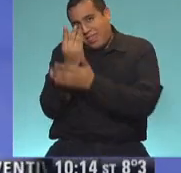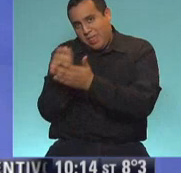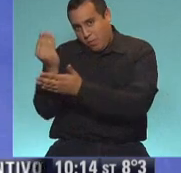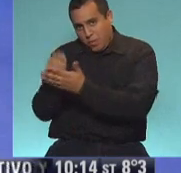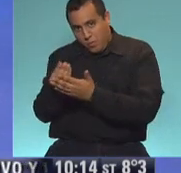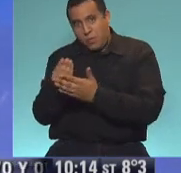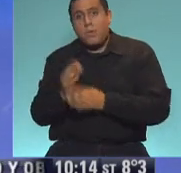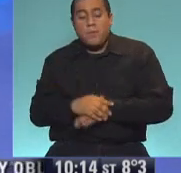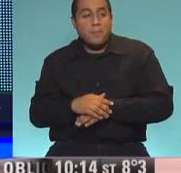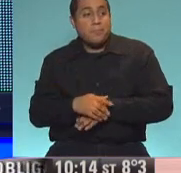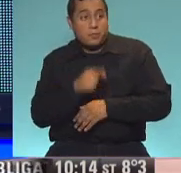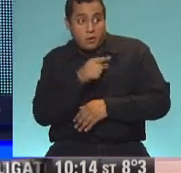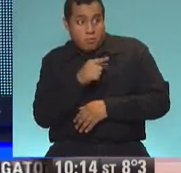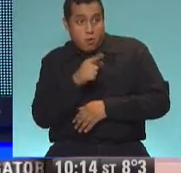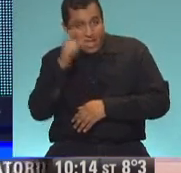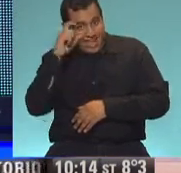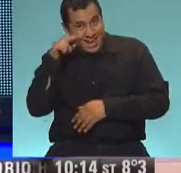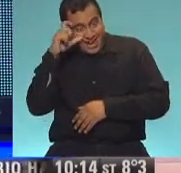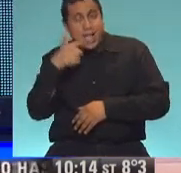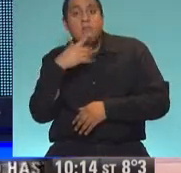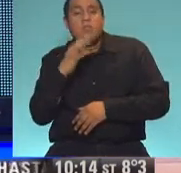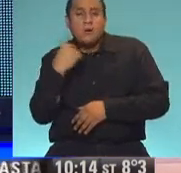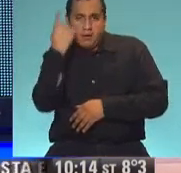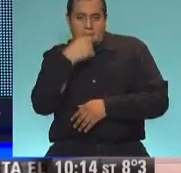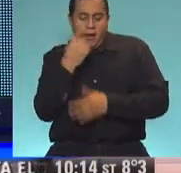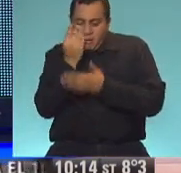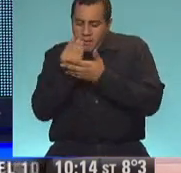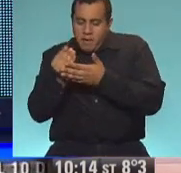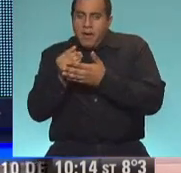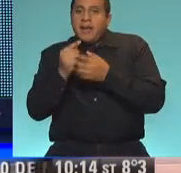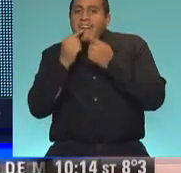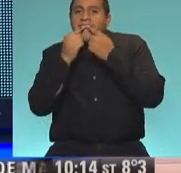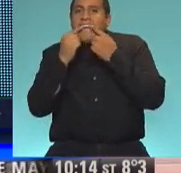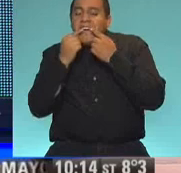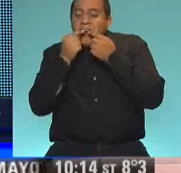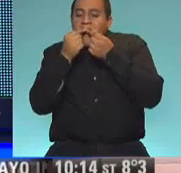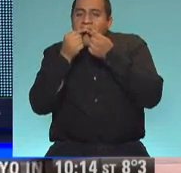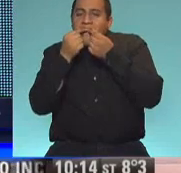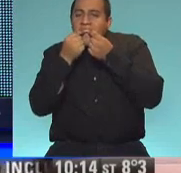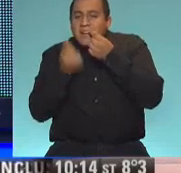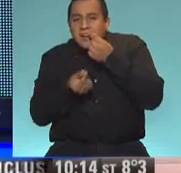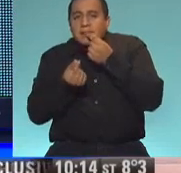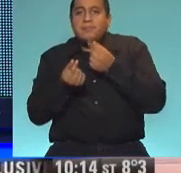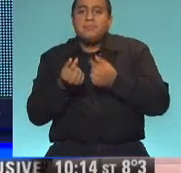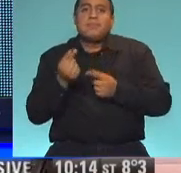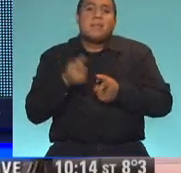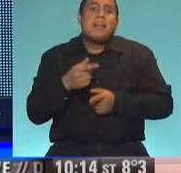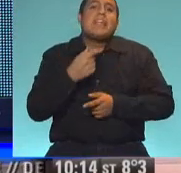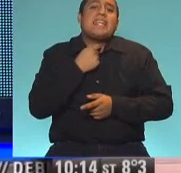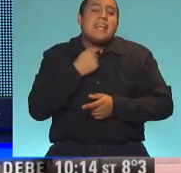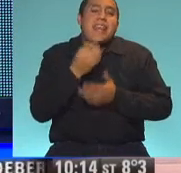vos, Ernesto, te dibujaste vos con... Yo me dibujé con las ventanitas. Con la sonrisa ventanal. Quise dibujar el ratón Pérez y me salió el conejo